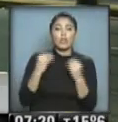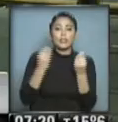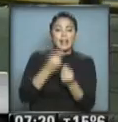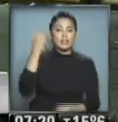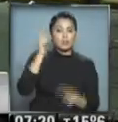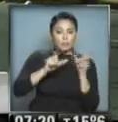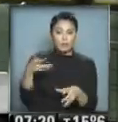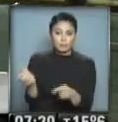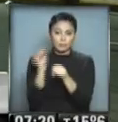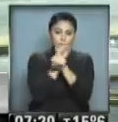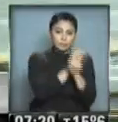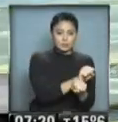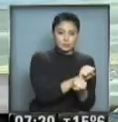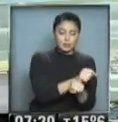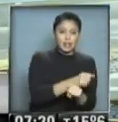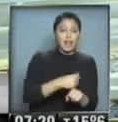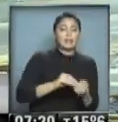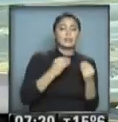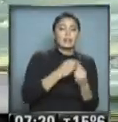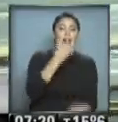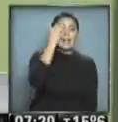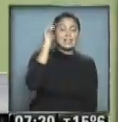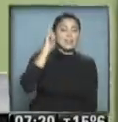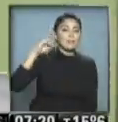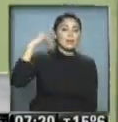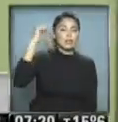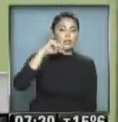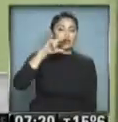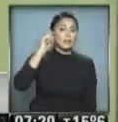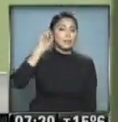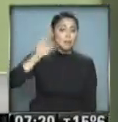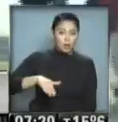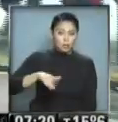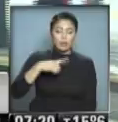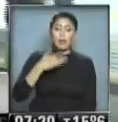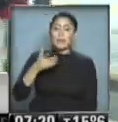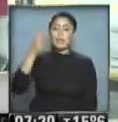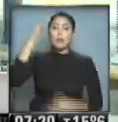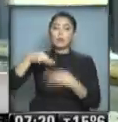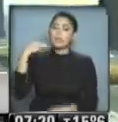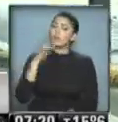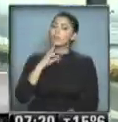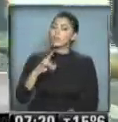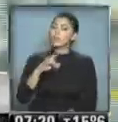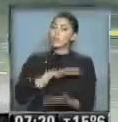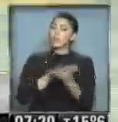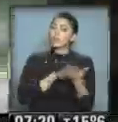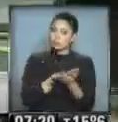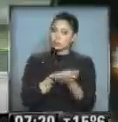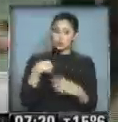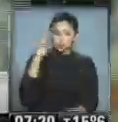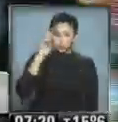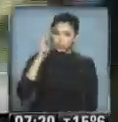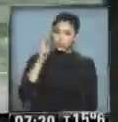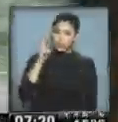detenidos, de los cuales 15 son mayores y 3 menores, y pedimos que la justicia actúe. Vamos a ser muy